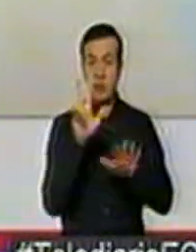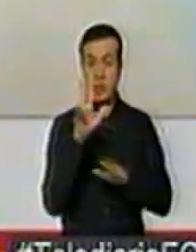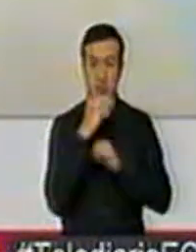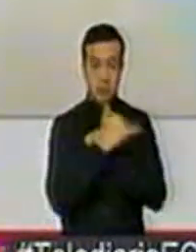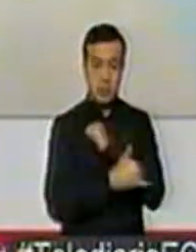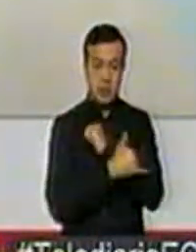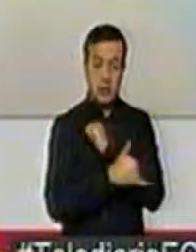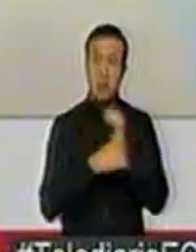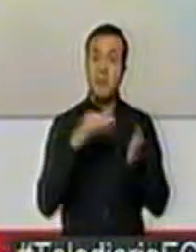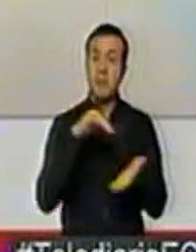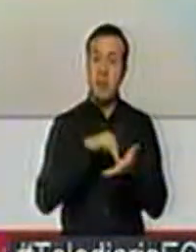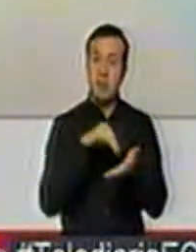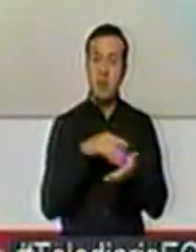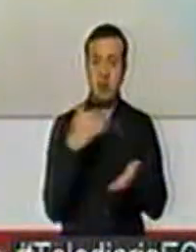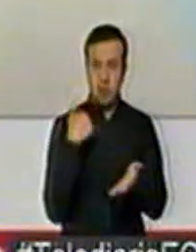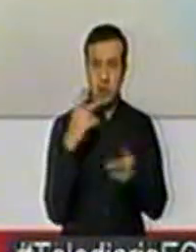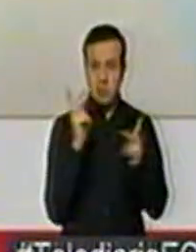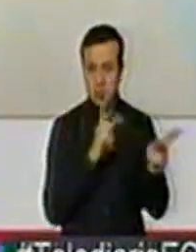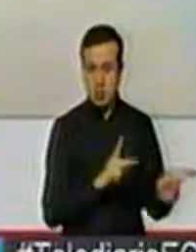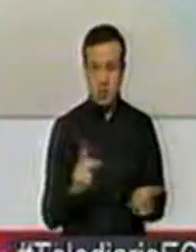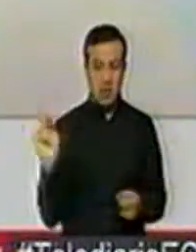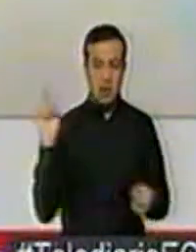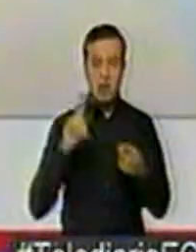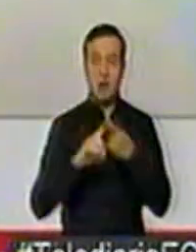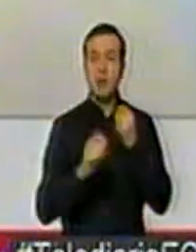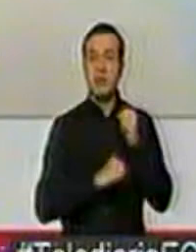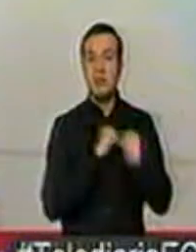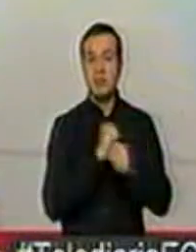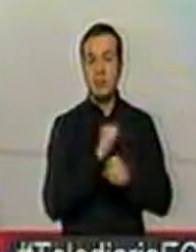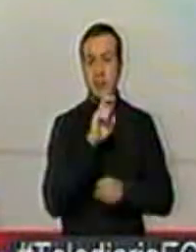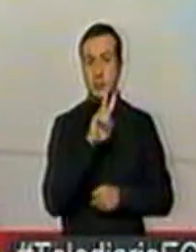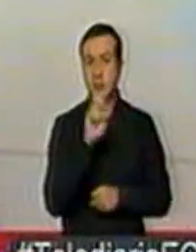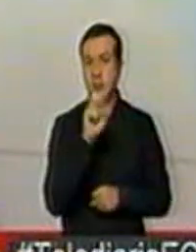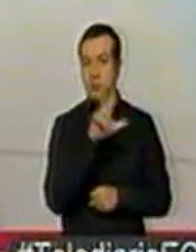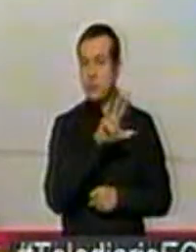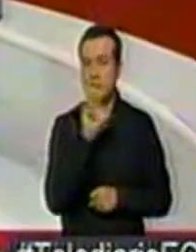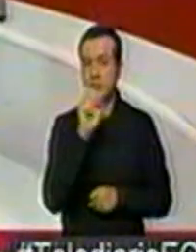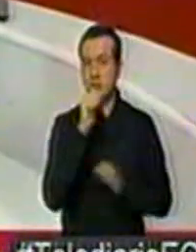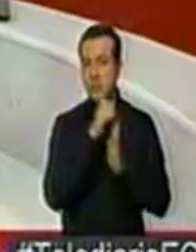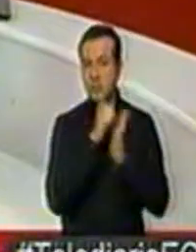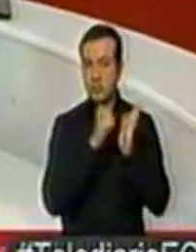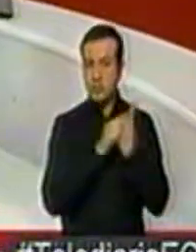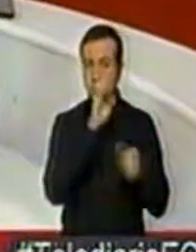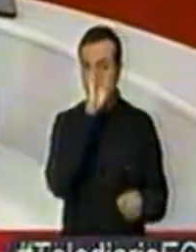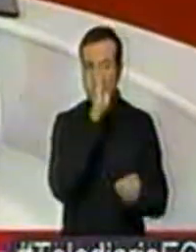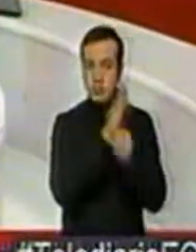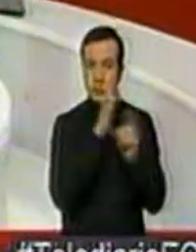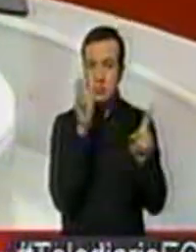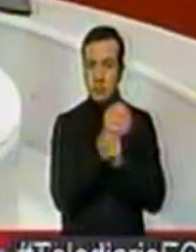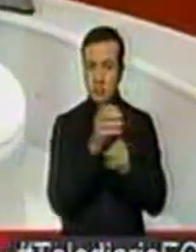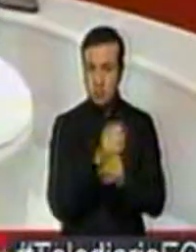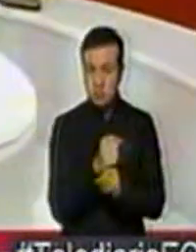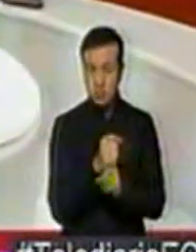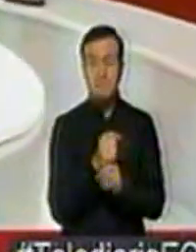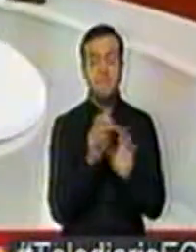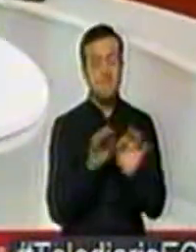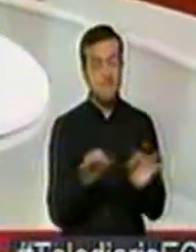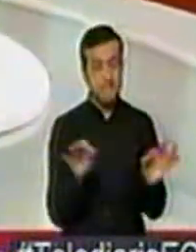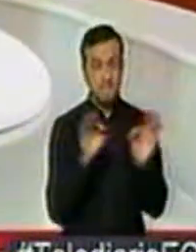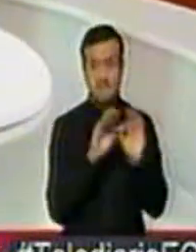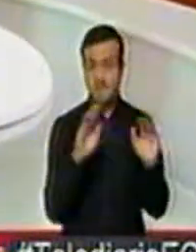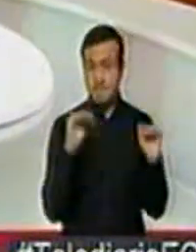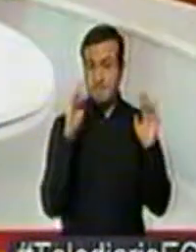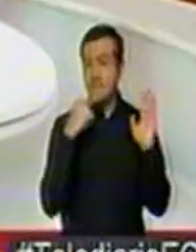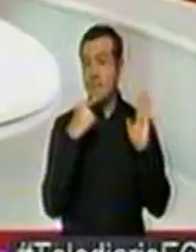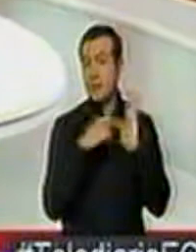miembros con una planificación hasta el año 2030 para cumplir una serie de objetivos que son bastante ambiciosos, como el tema